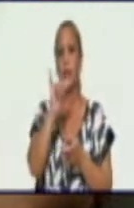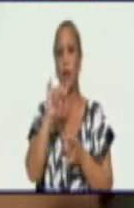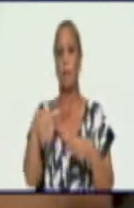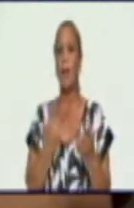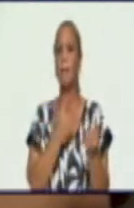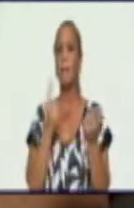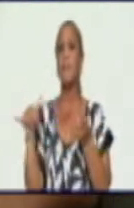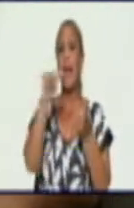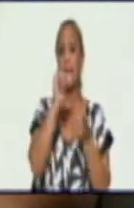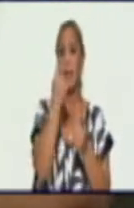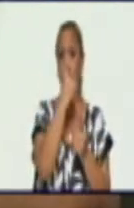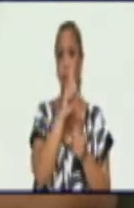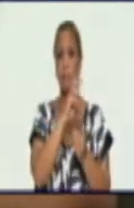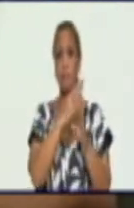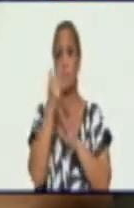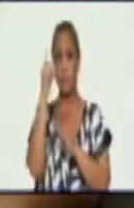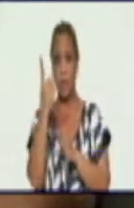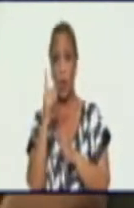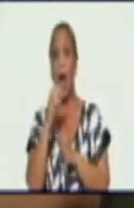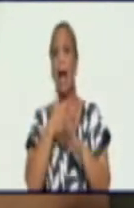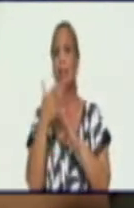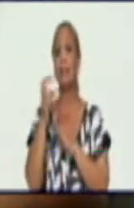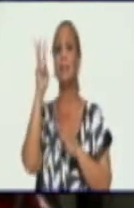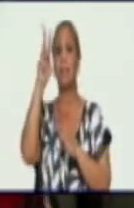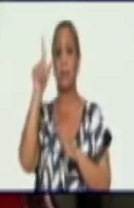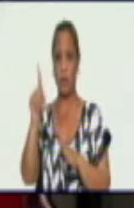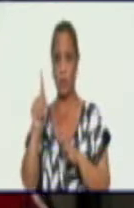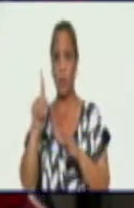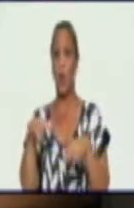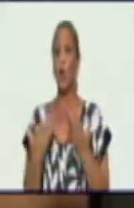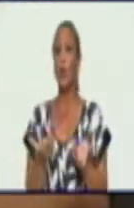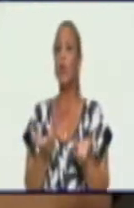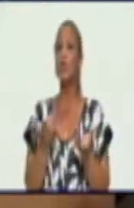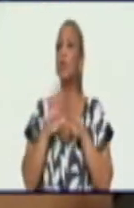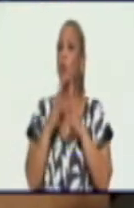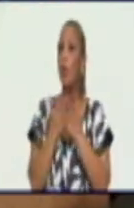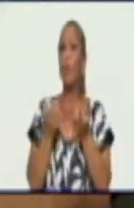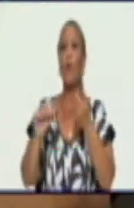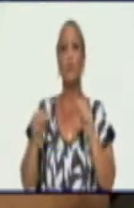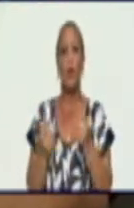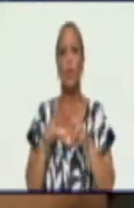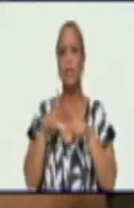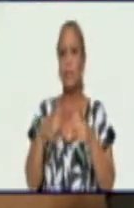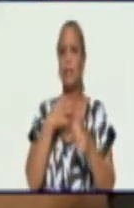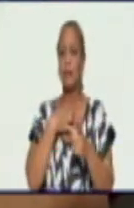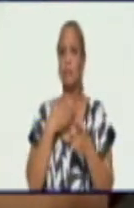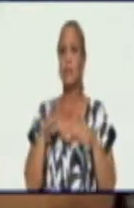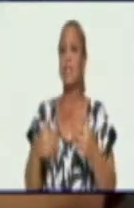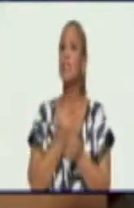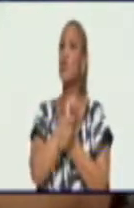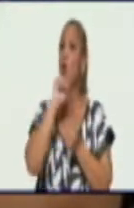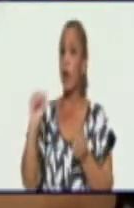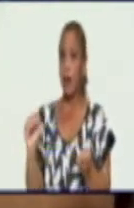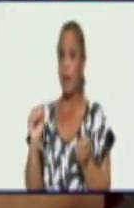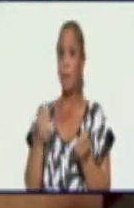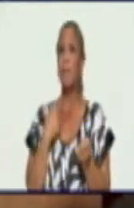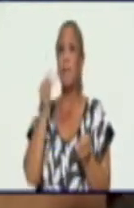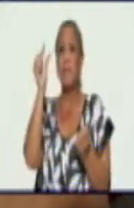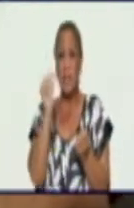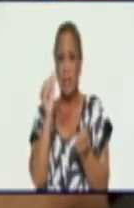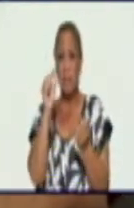31. Repito, correr los trámites, no se para nada, pero todo con el rigor que lleva, y el único objetivo que es lograr la mínima